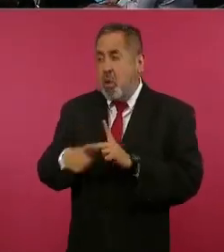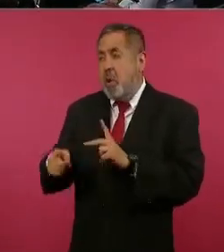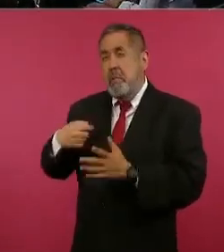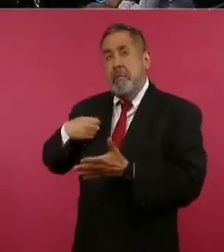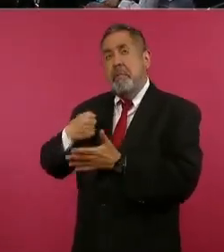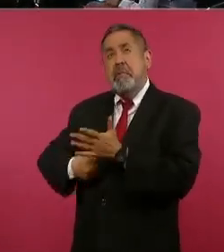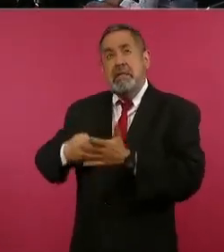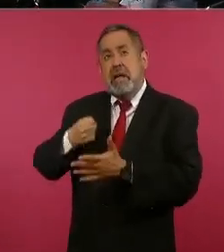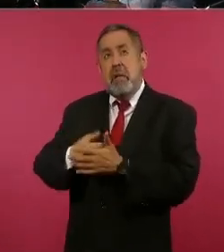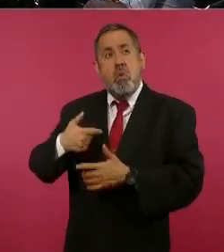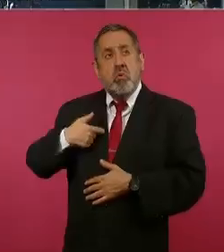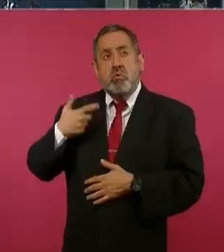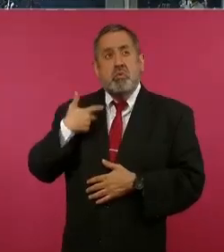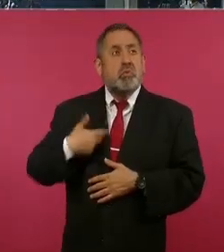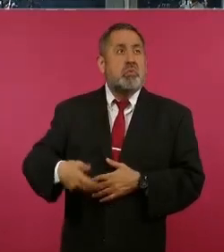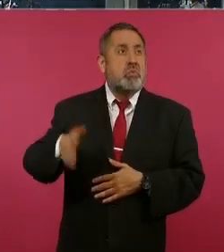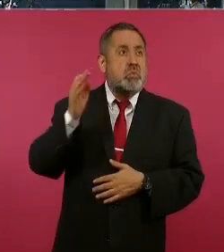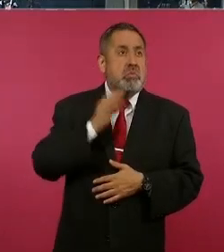hace